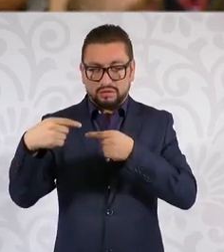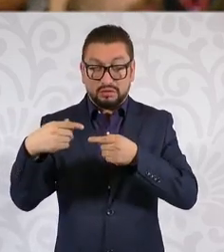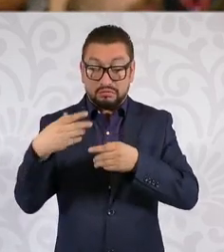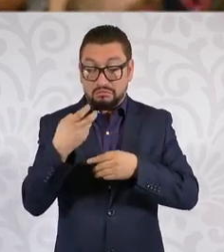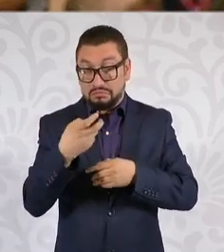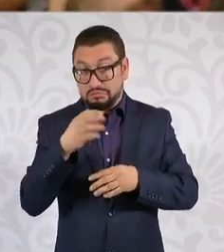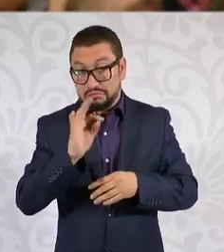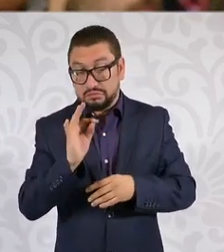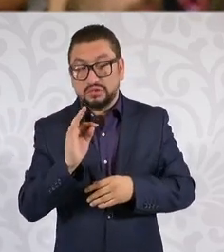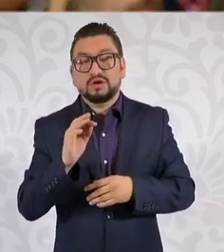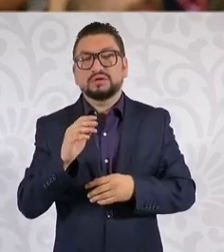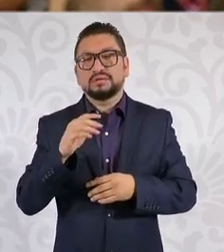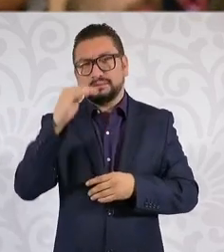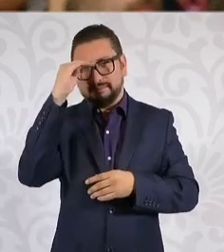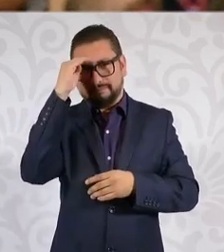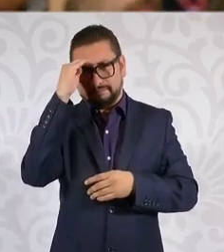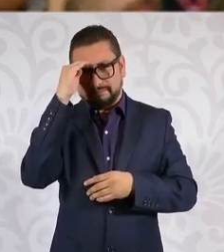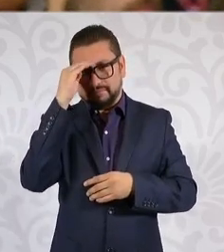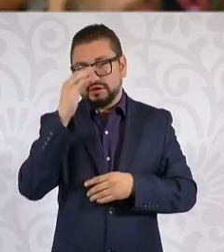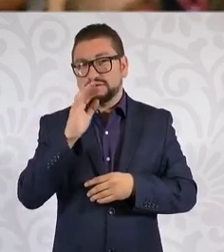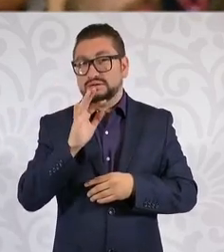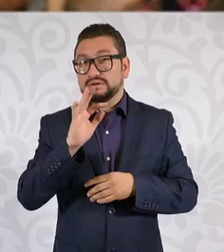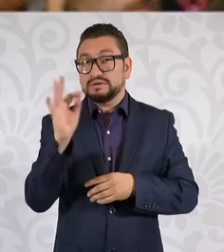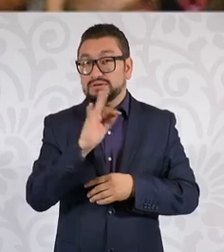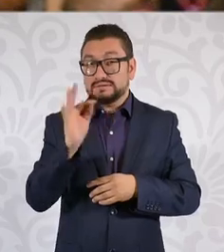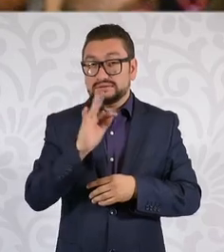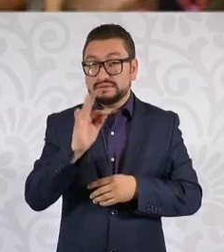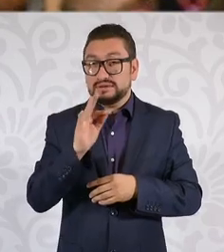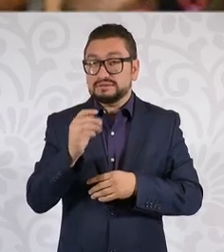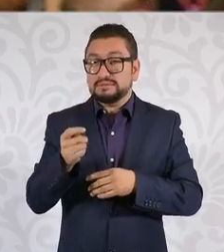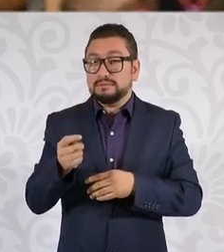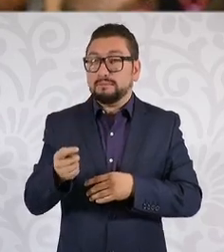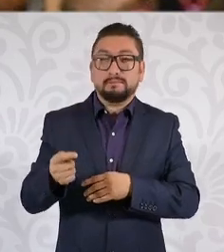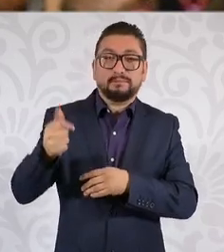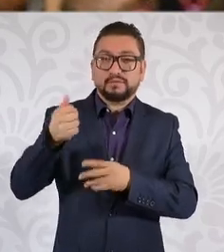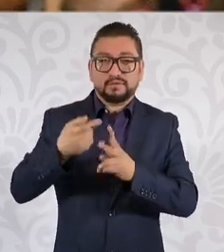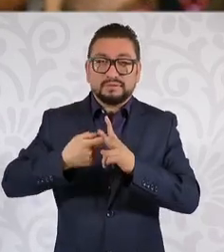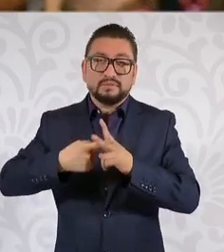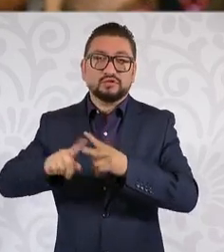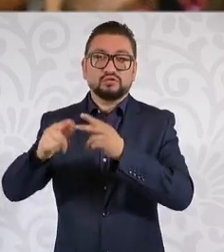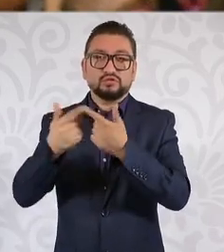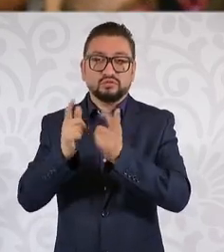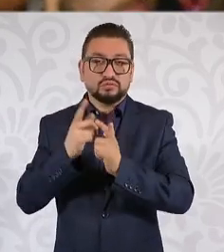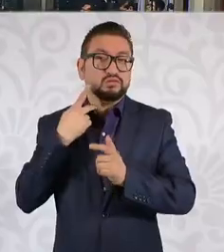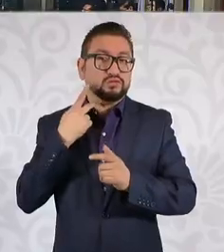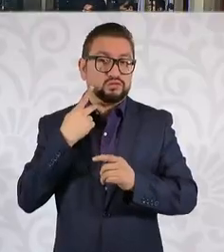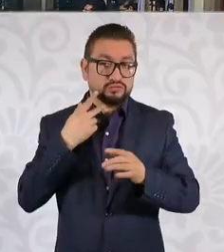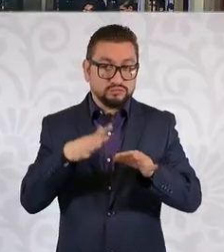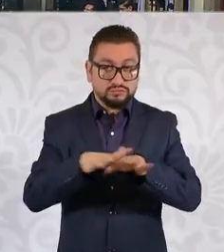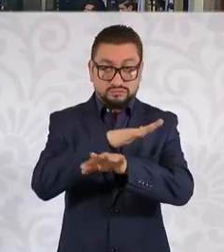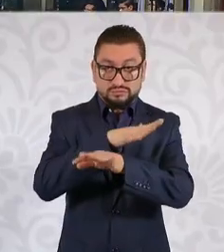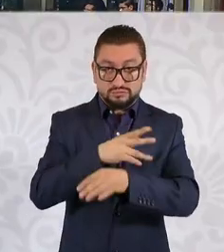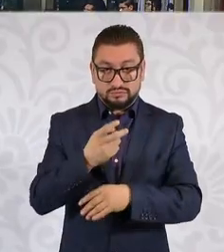mismo sentido, ¿considera usted que ha nacido un nuevo régimen político en México?